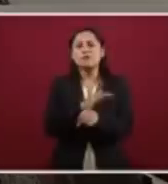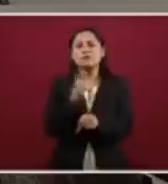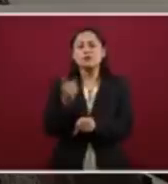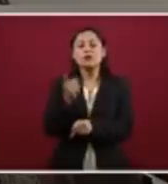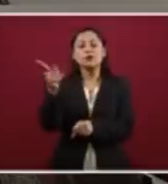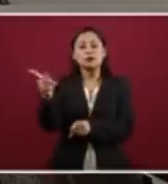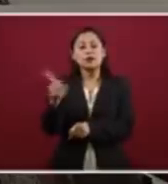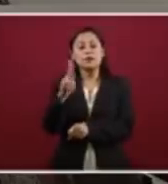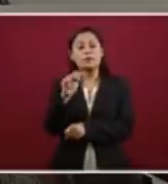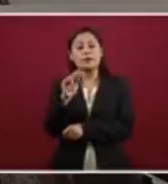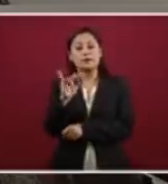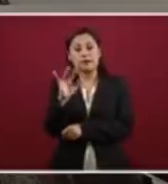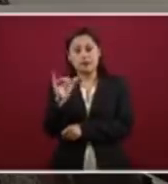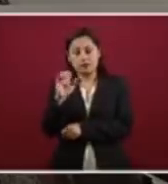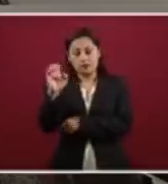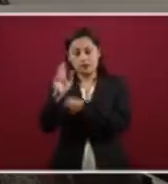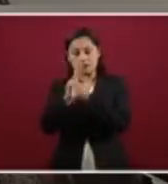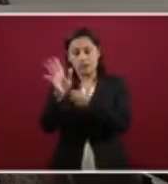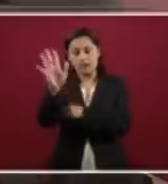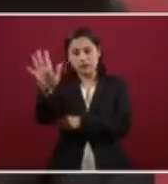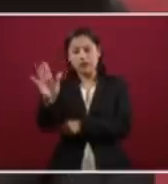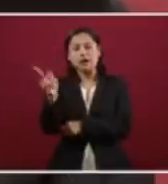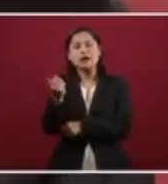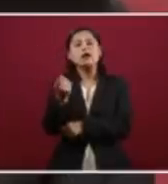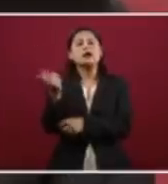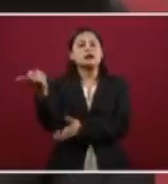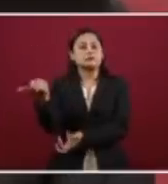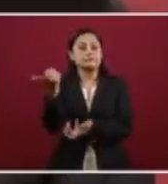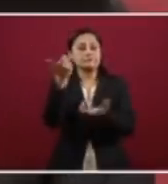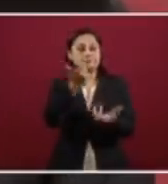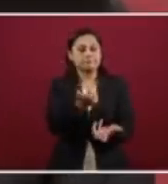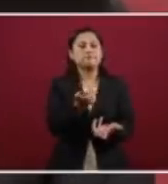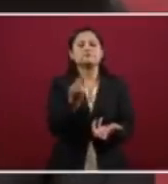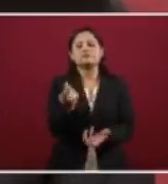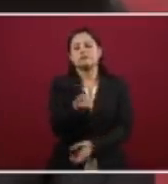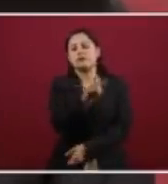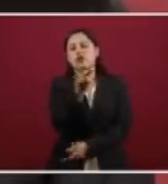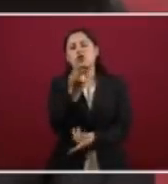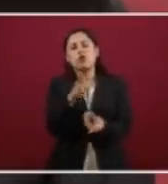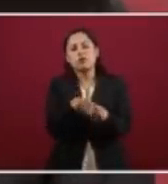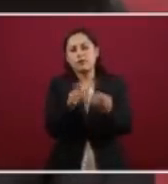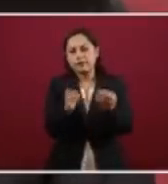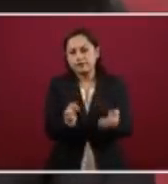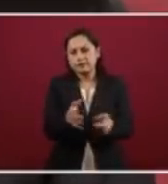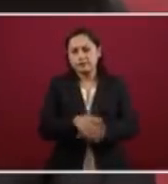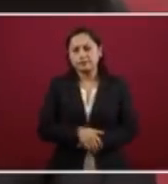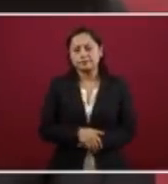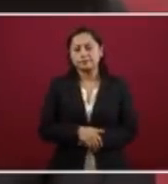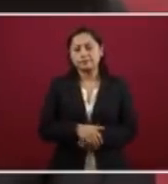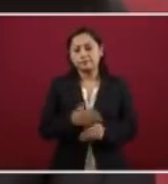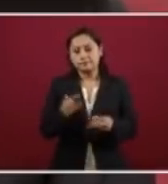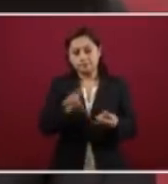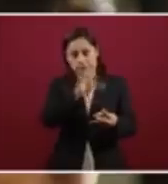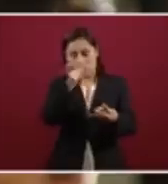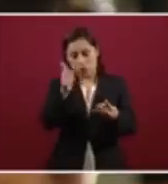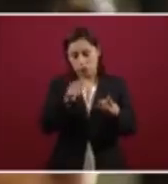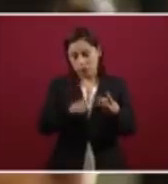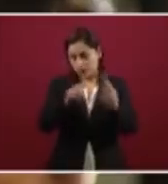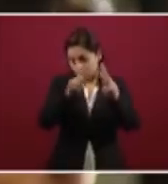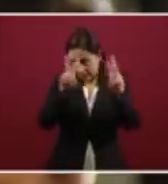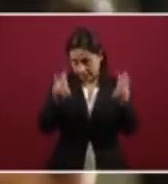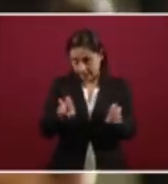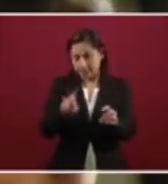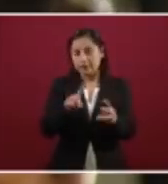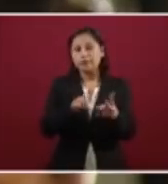aportó? ¿Qué pasó con esos ingresos? Y si me permite, presidente, otra pregunta para después sobre